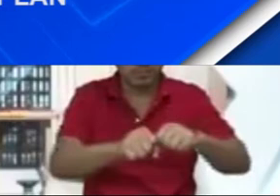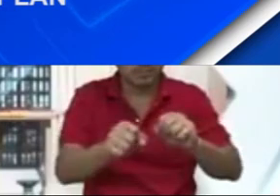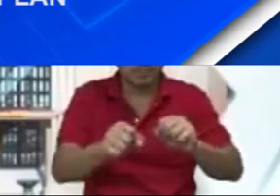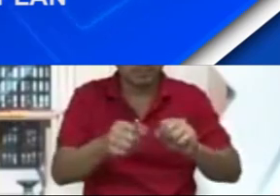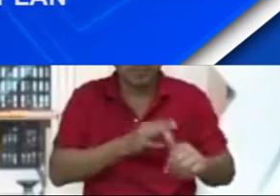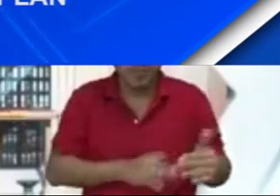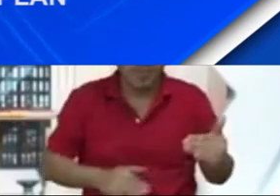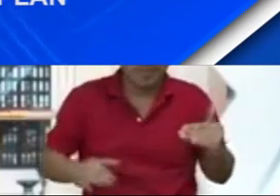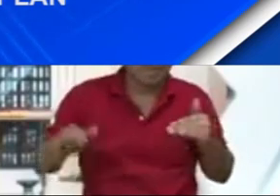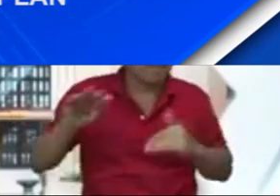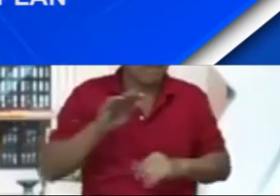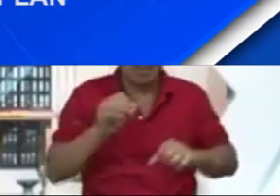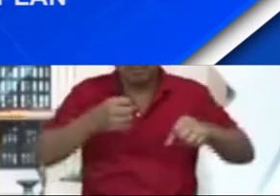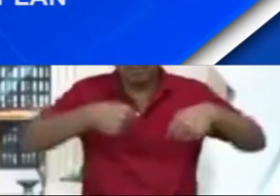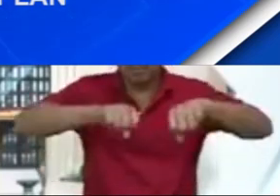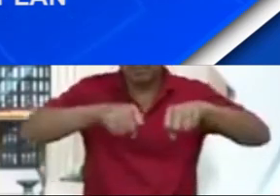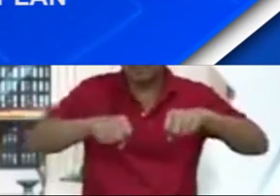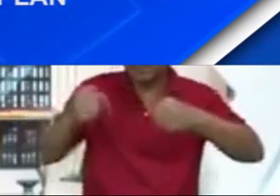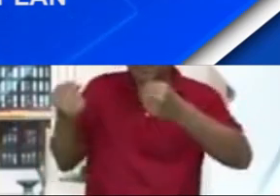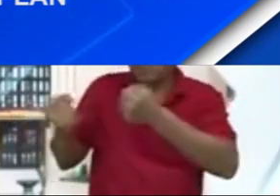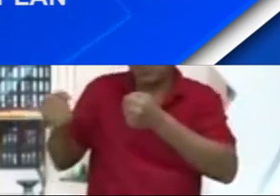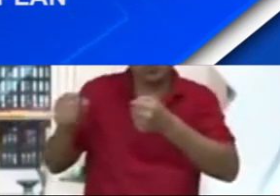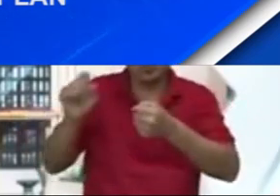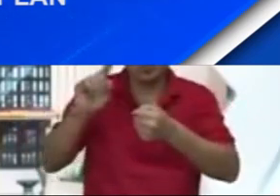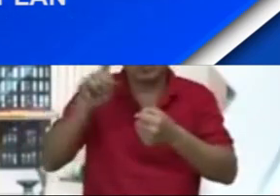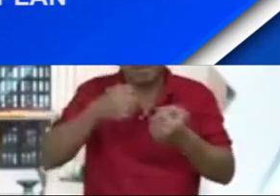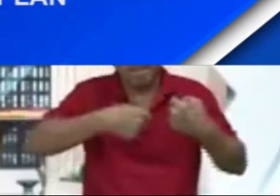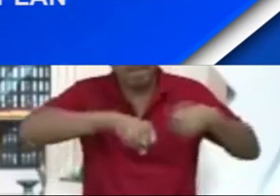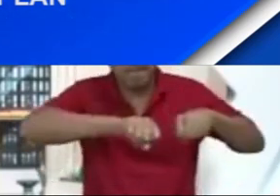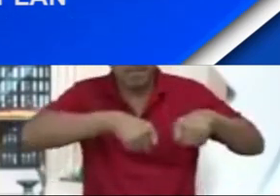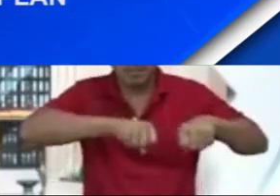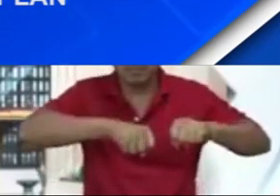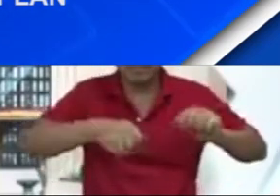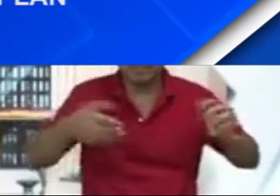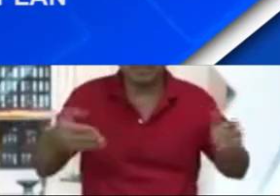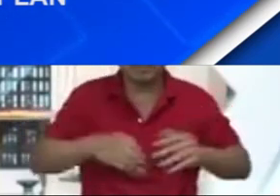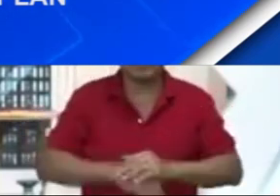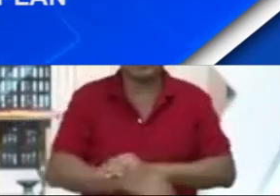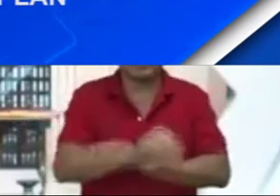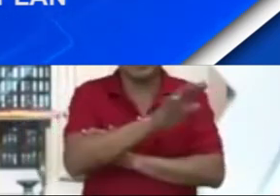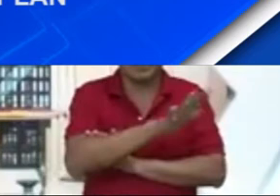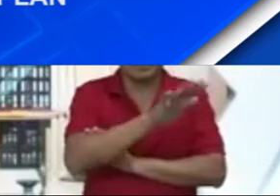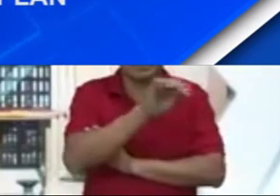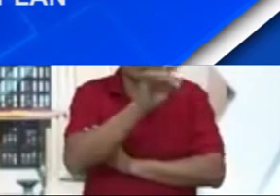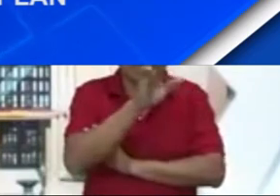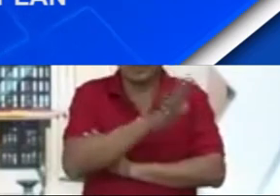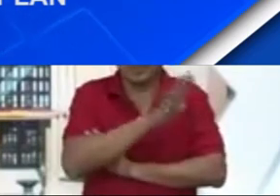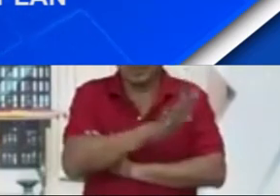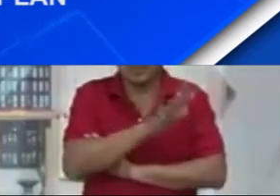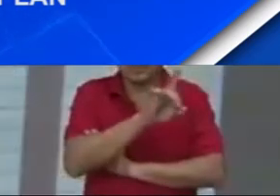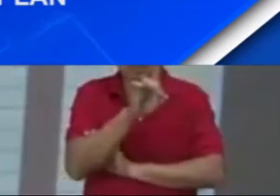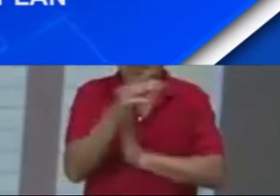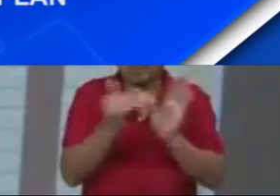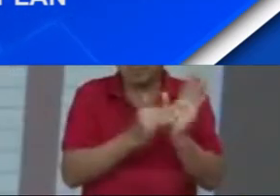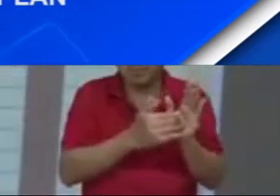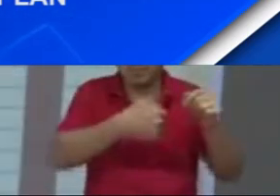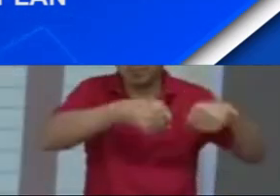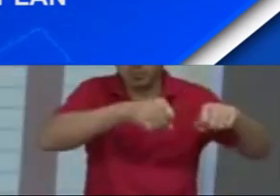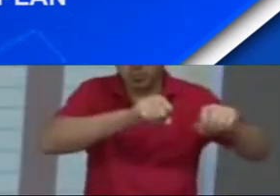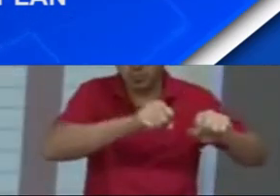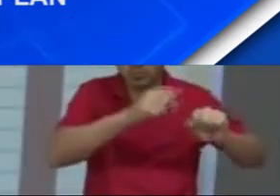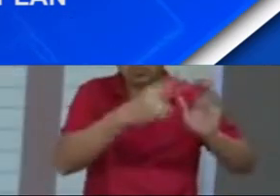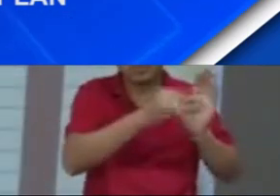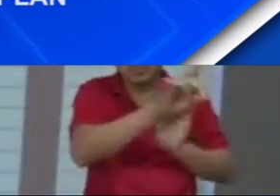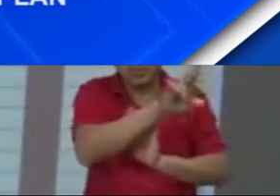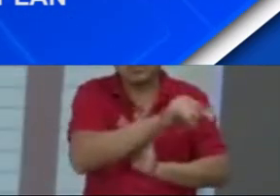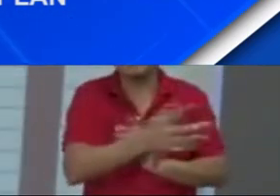mayor cantidad del parque automotor de nosotros es motocicleta. Pasamos de 511.000 vehículos en el